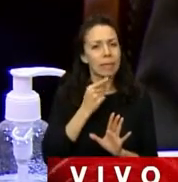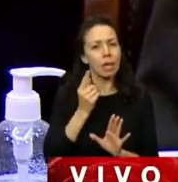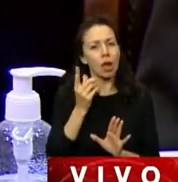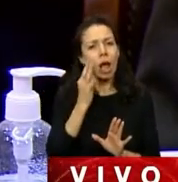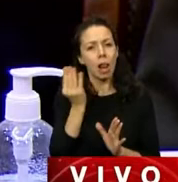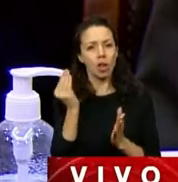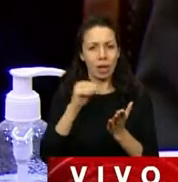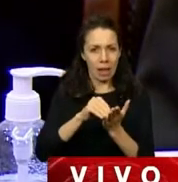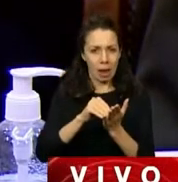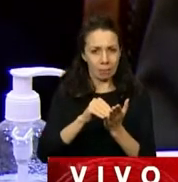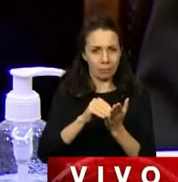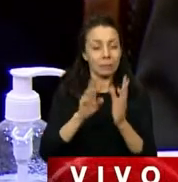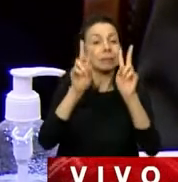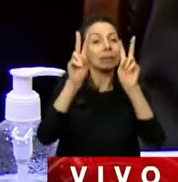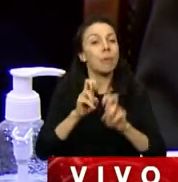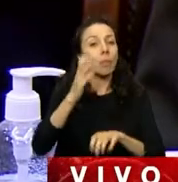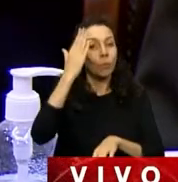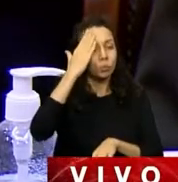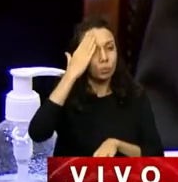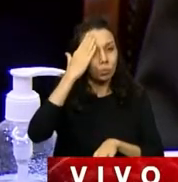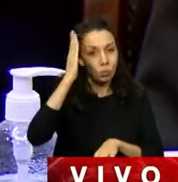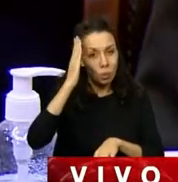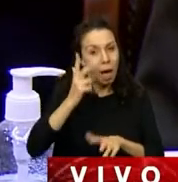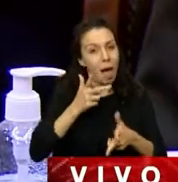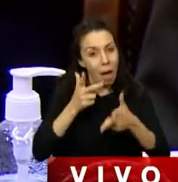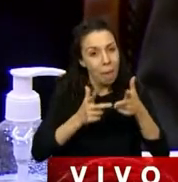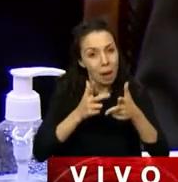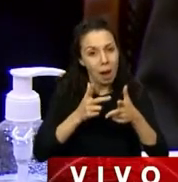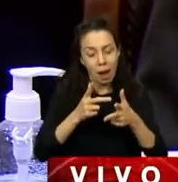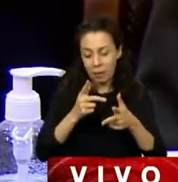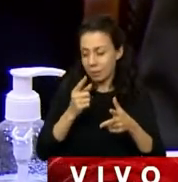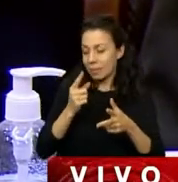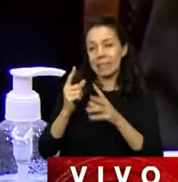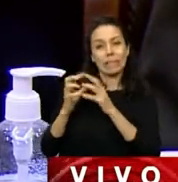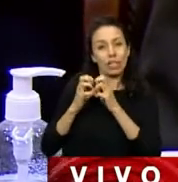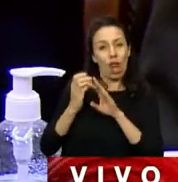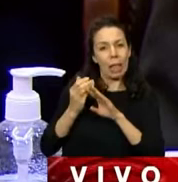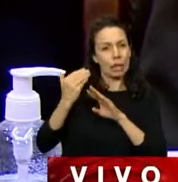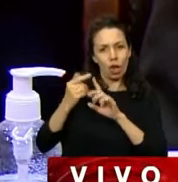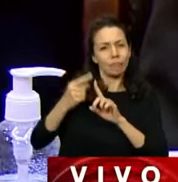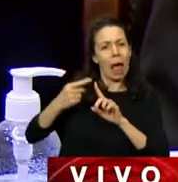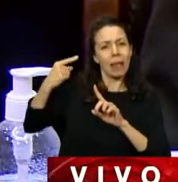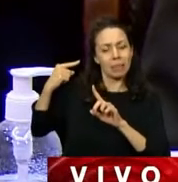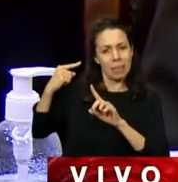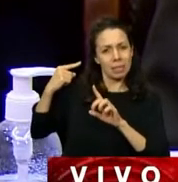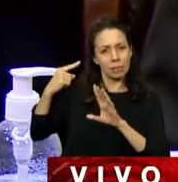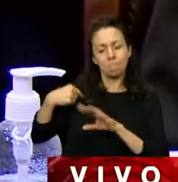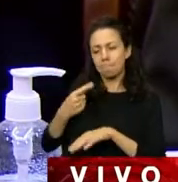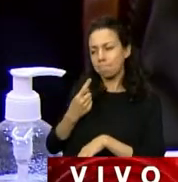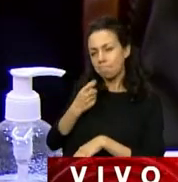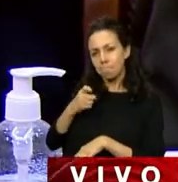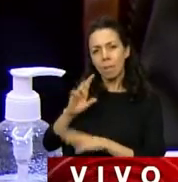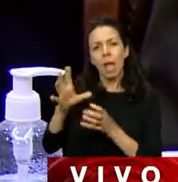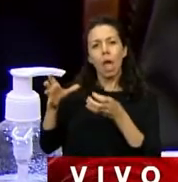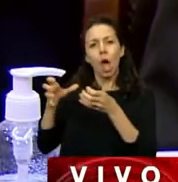de cultura, hace unos días, luego de la sesión anterior, la verdad que la oposición